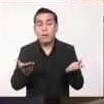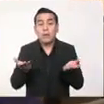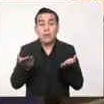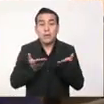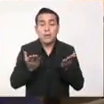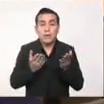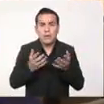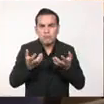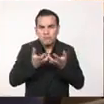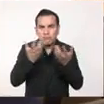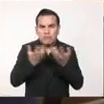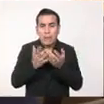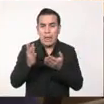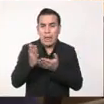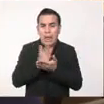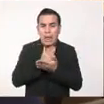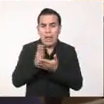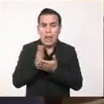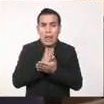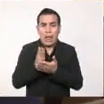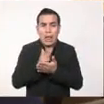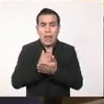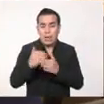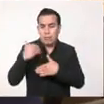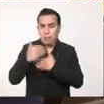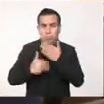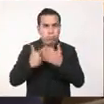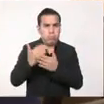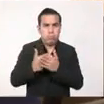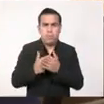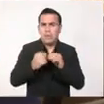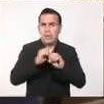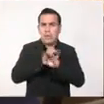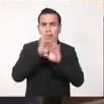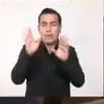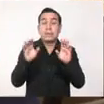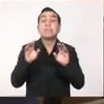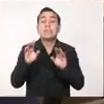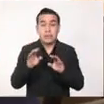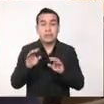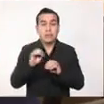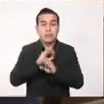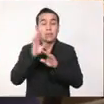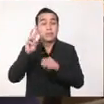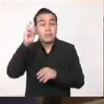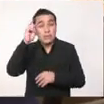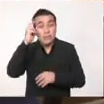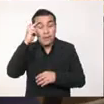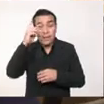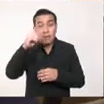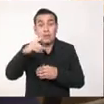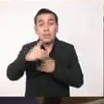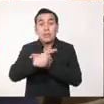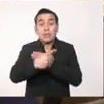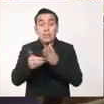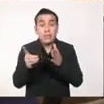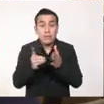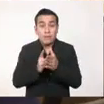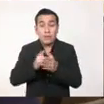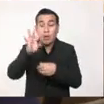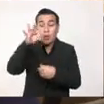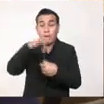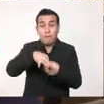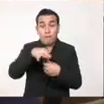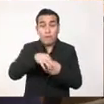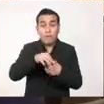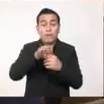una especie. Aquí no dice ningún tipo de proceso. Lo que sí dice es que lo harán los diputados con 2/3 de los votos